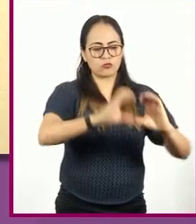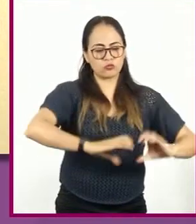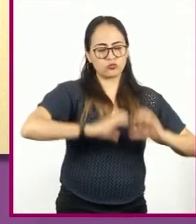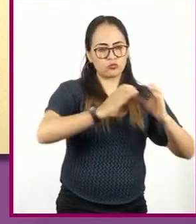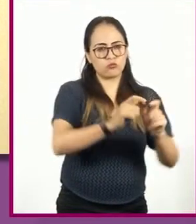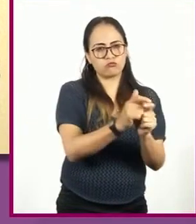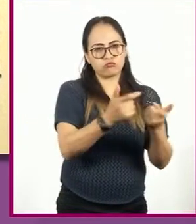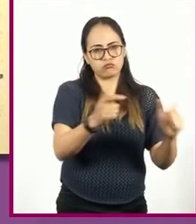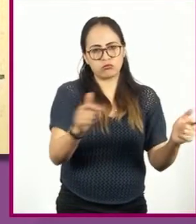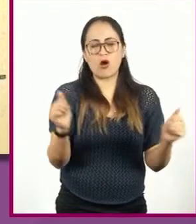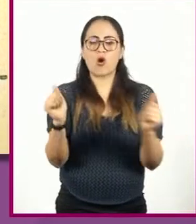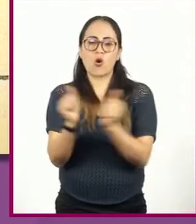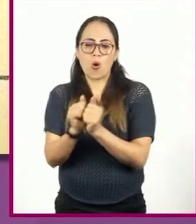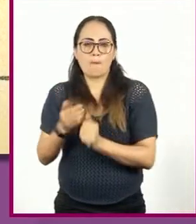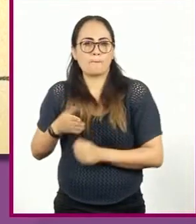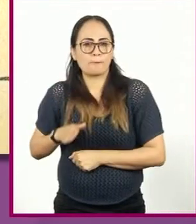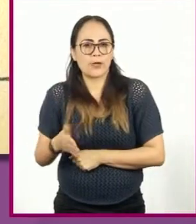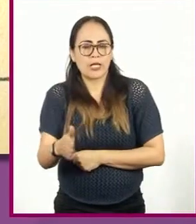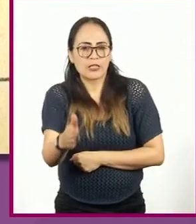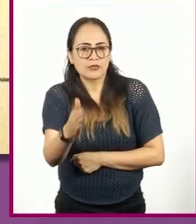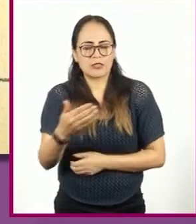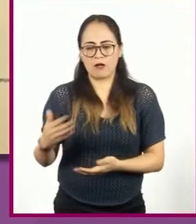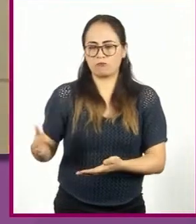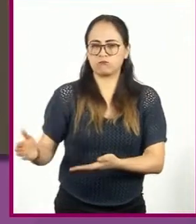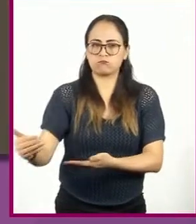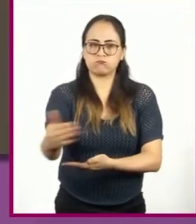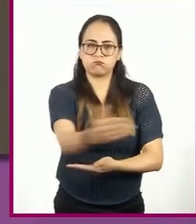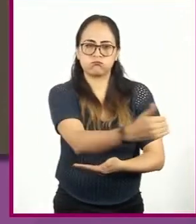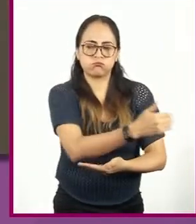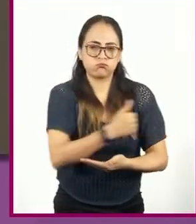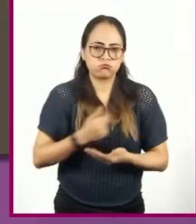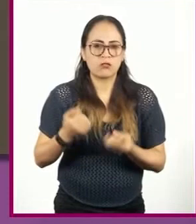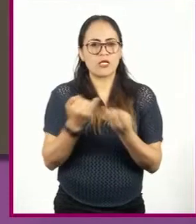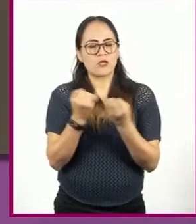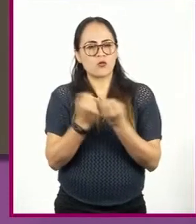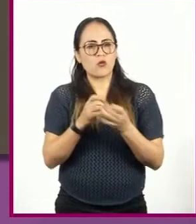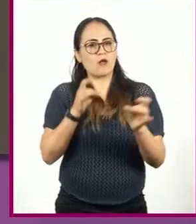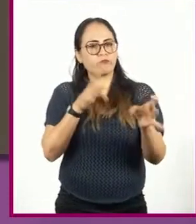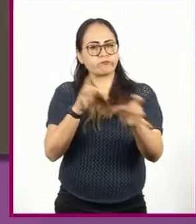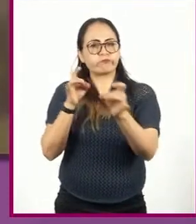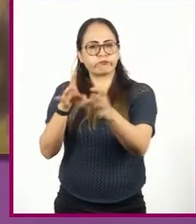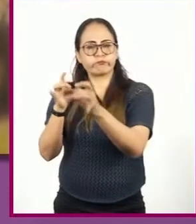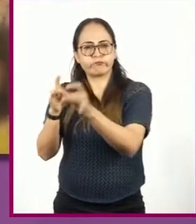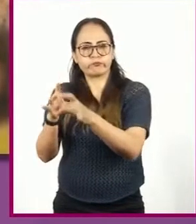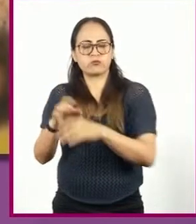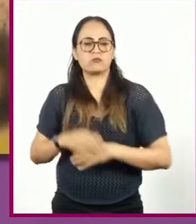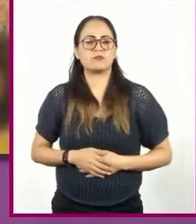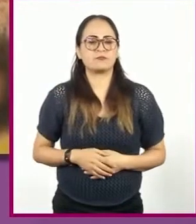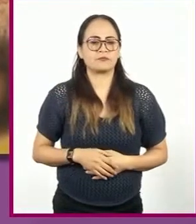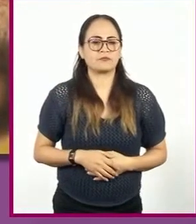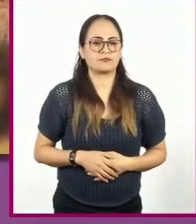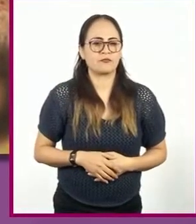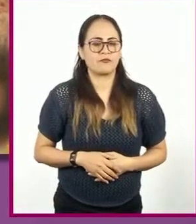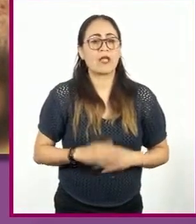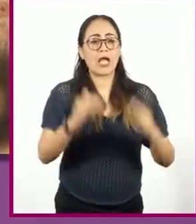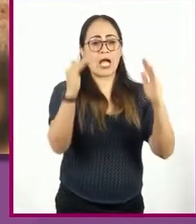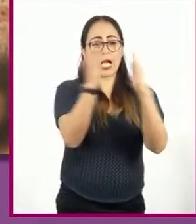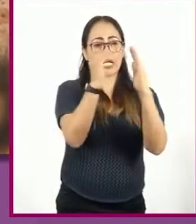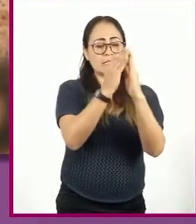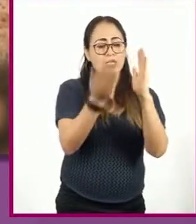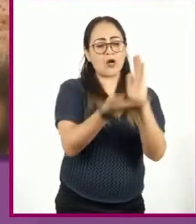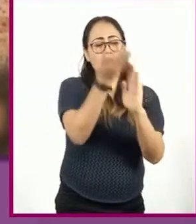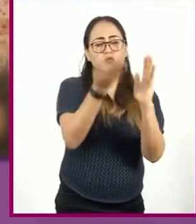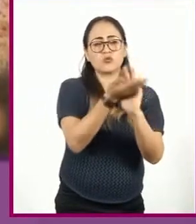la pesca, la recolección y la caza. Construyeron sus casas con materiales